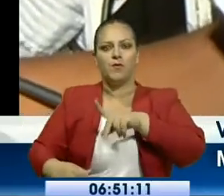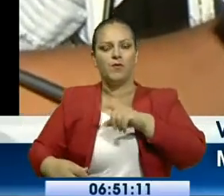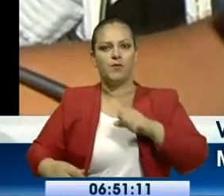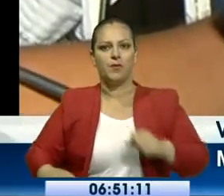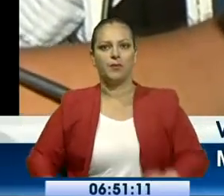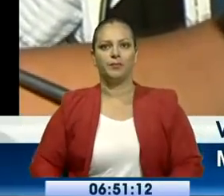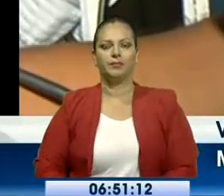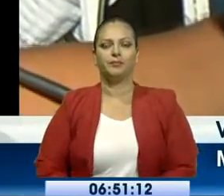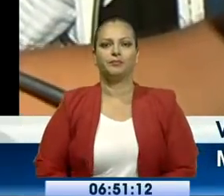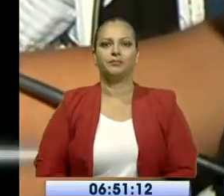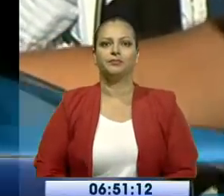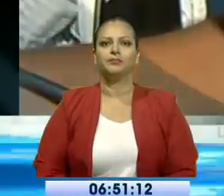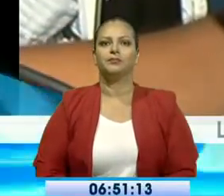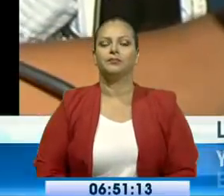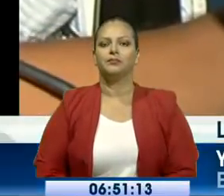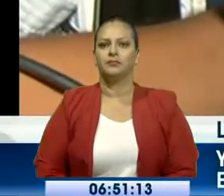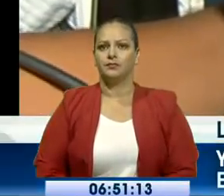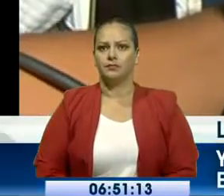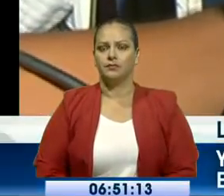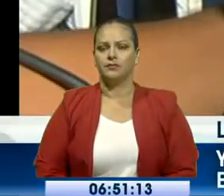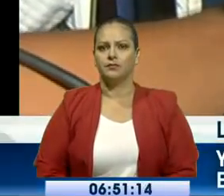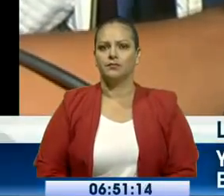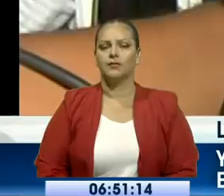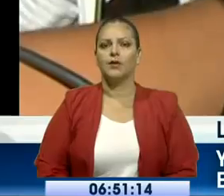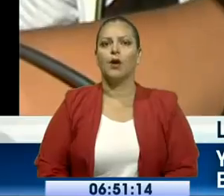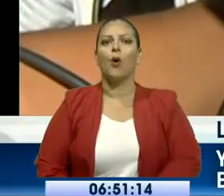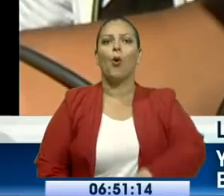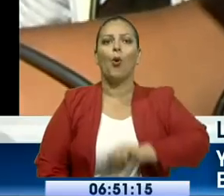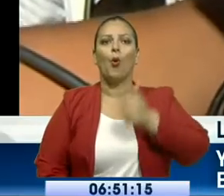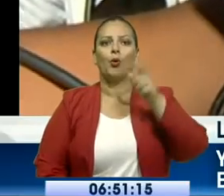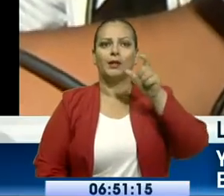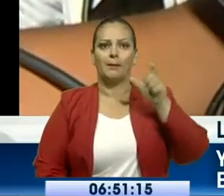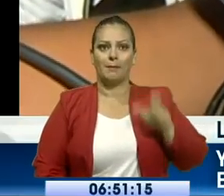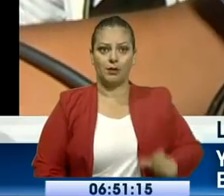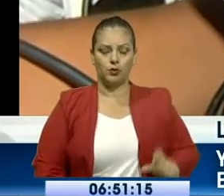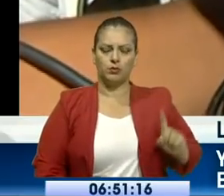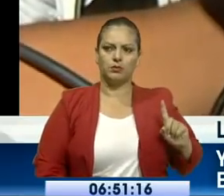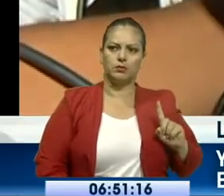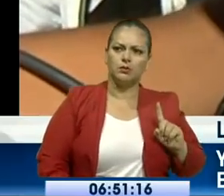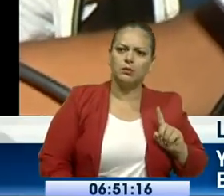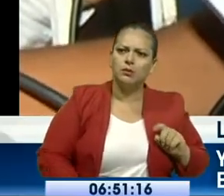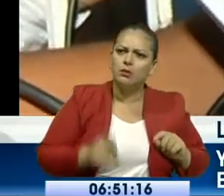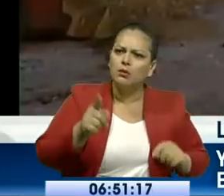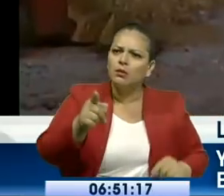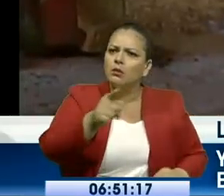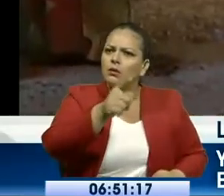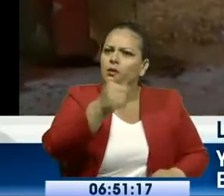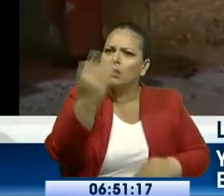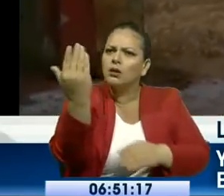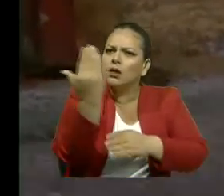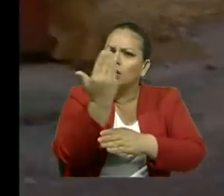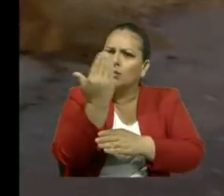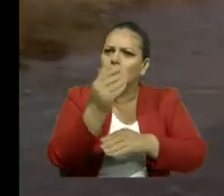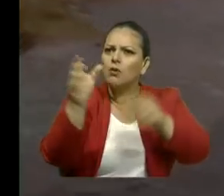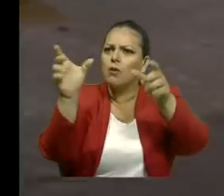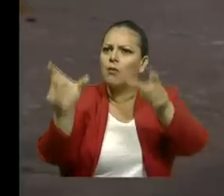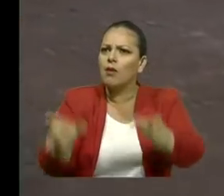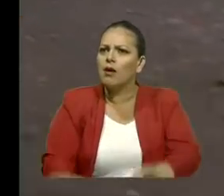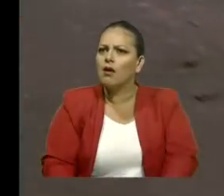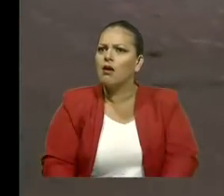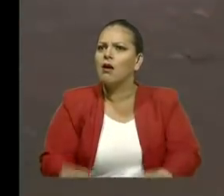que salió un tipo con un televisor y un equipo de sonido, un parlante. Entonces mi hija al ver eso,